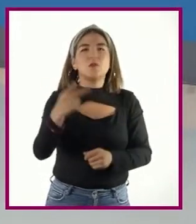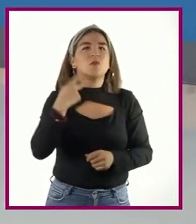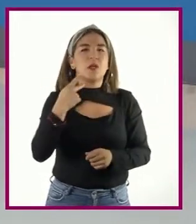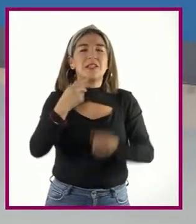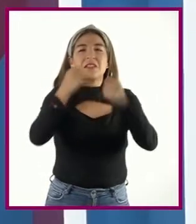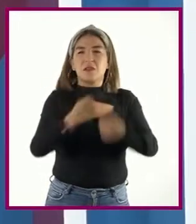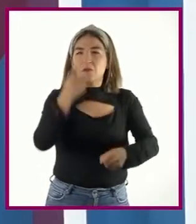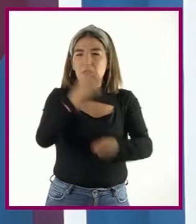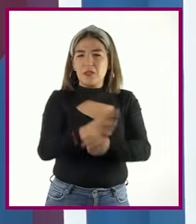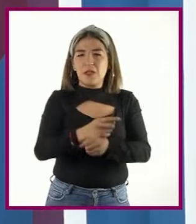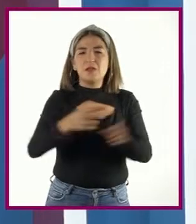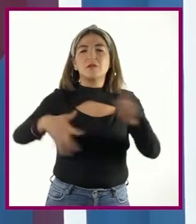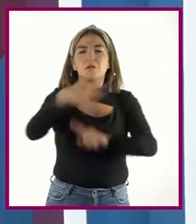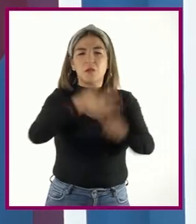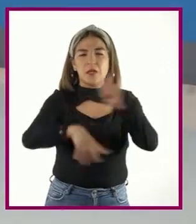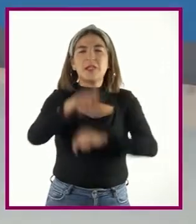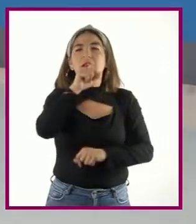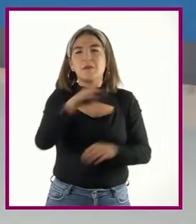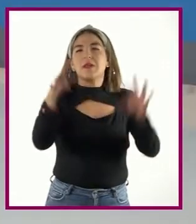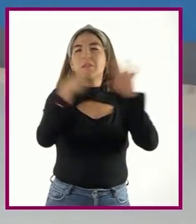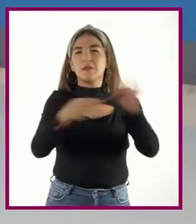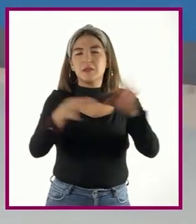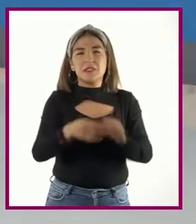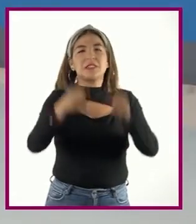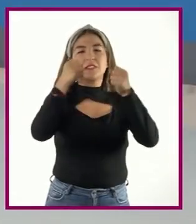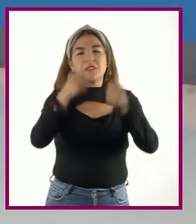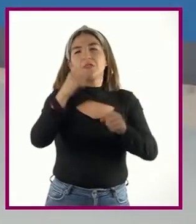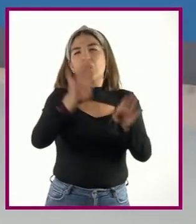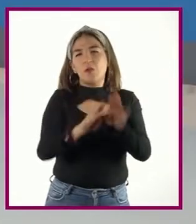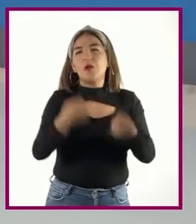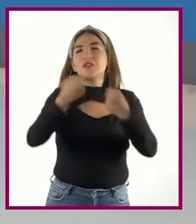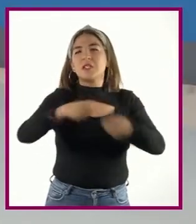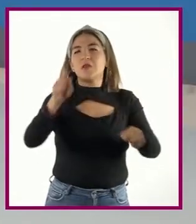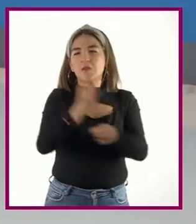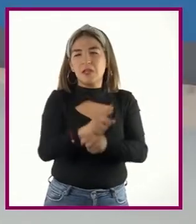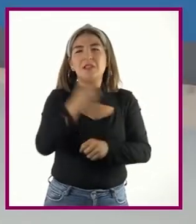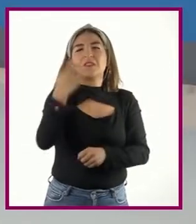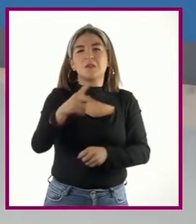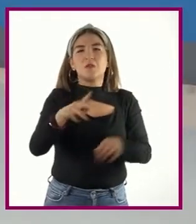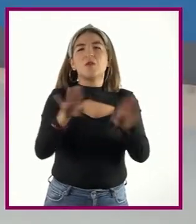seguridad pública. También se habla de seguridad social como derecho,